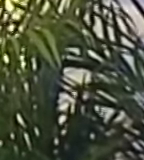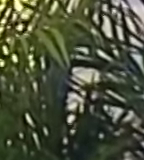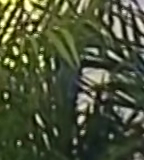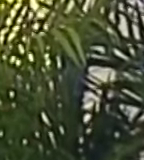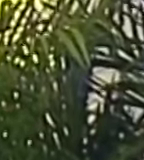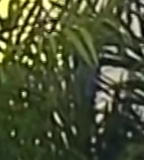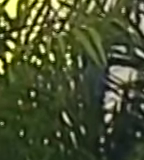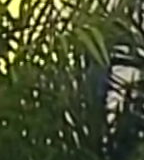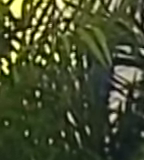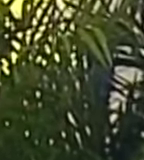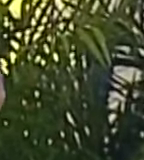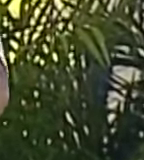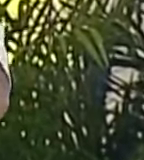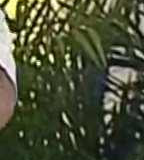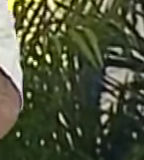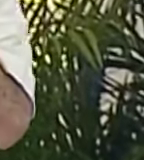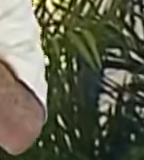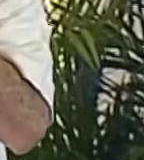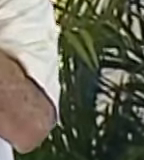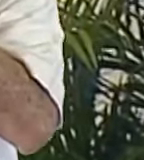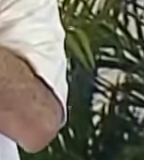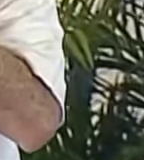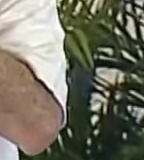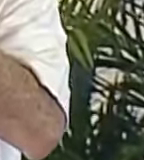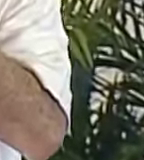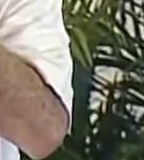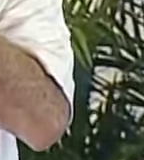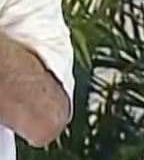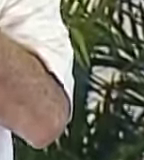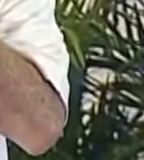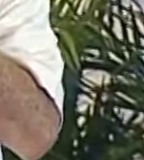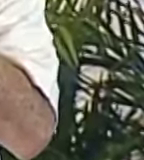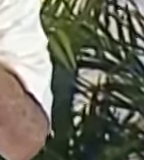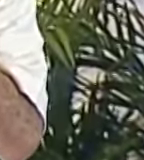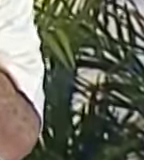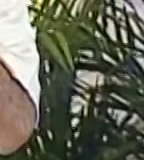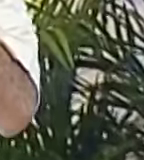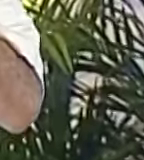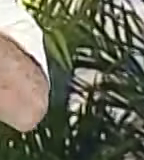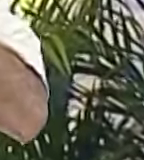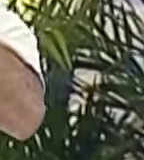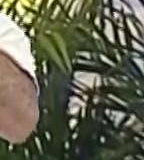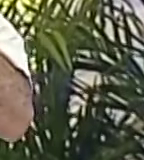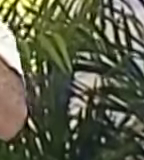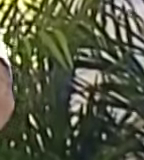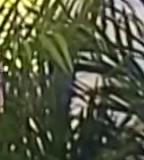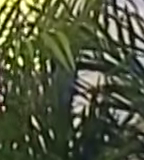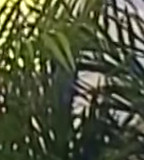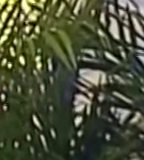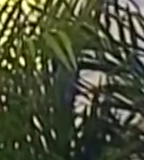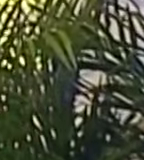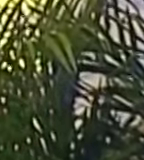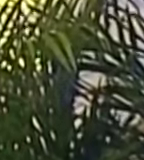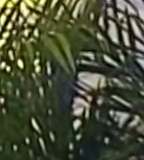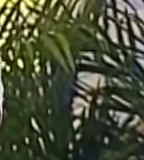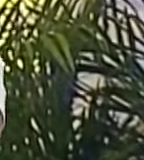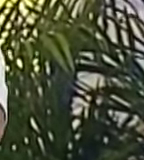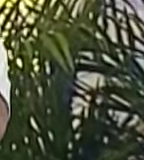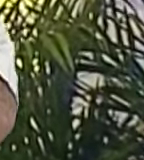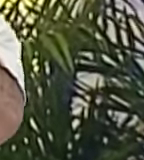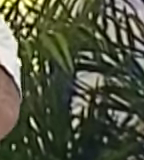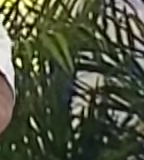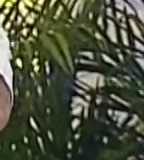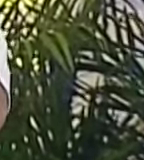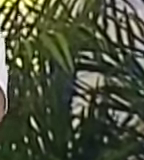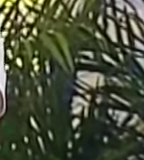el sable original que el libertador Simón Bolívar entregó a Rafael Urdaneta, con un